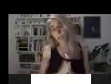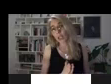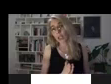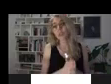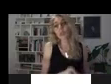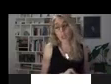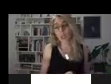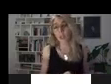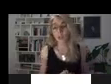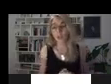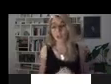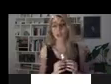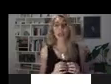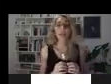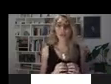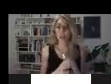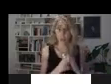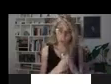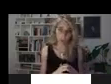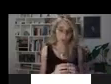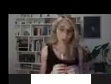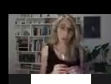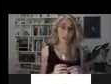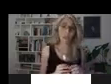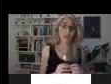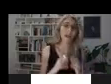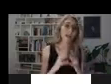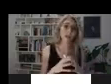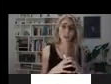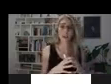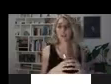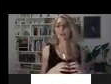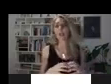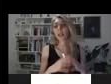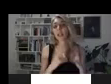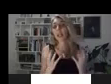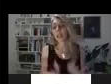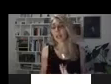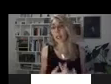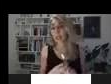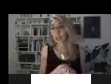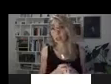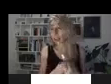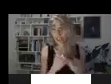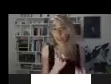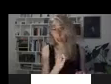muchas dimensiones de la industria, en el caso del arte contemporáneo también lo es.